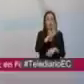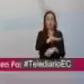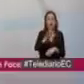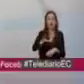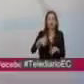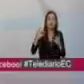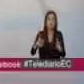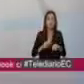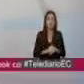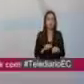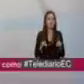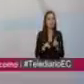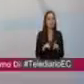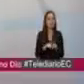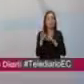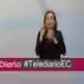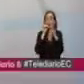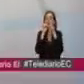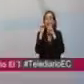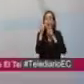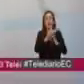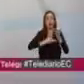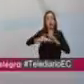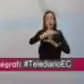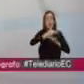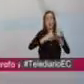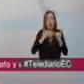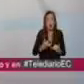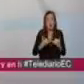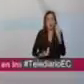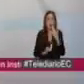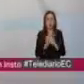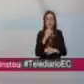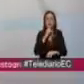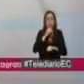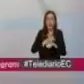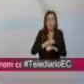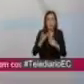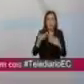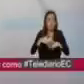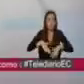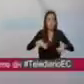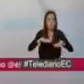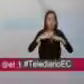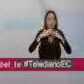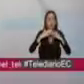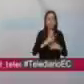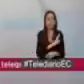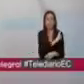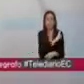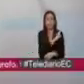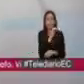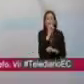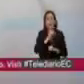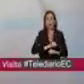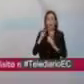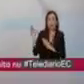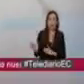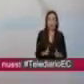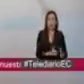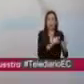para conseguir un diálogo y cooperar ante una nueva realidad en el sector académico no está exento de una caída del pib del 6 o el 7